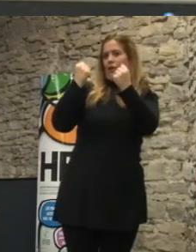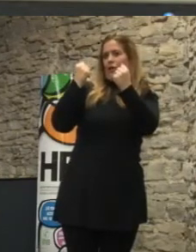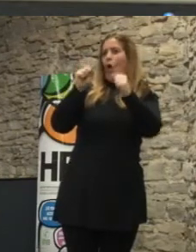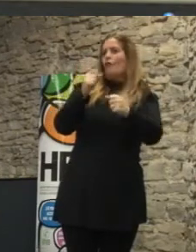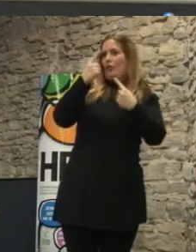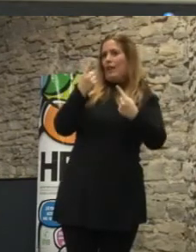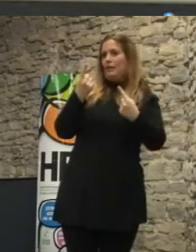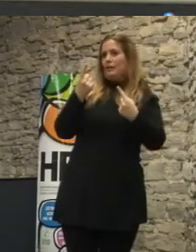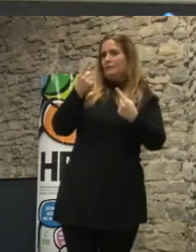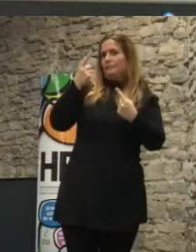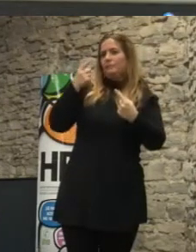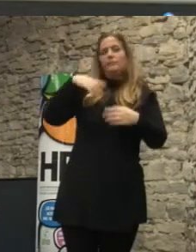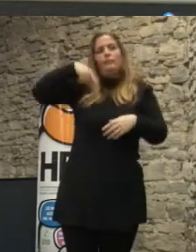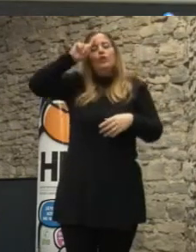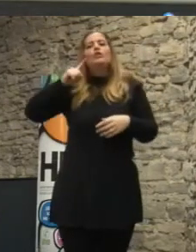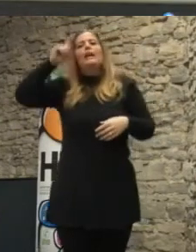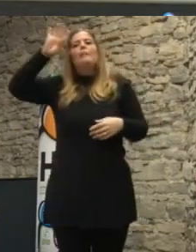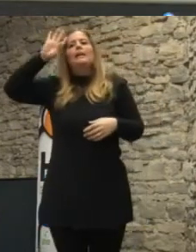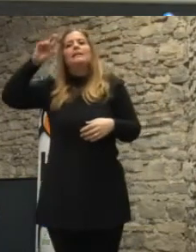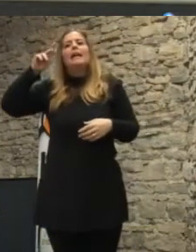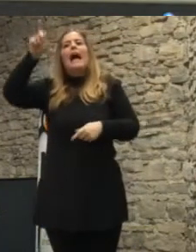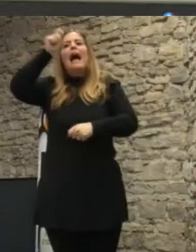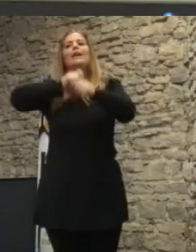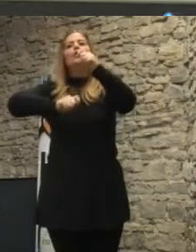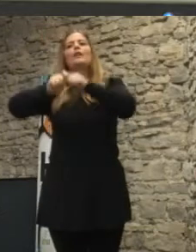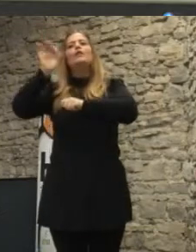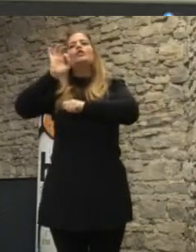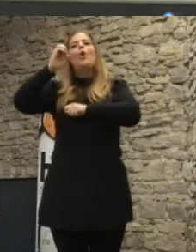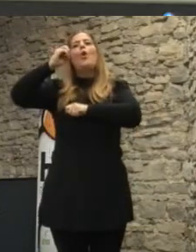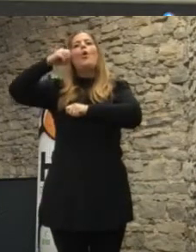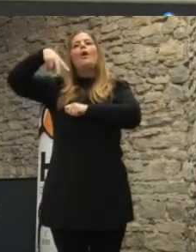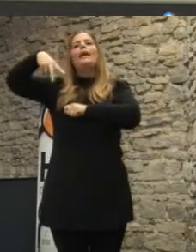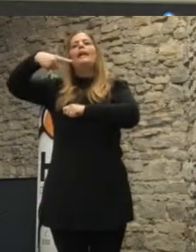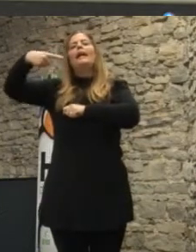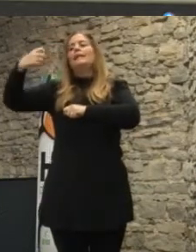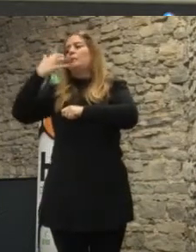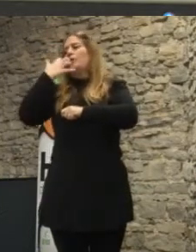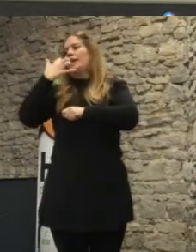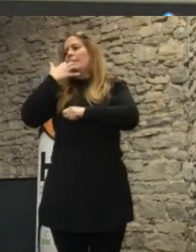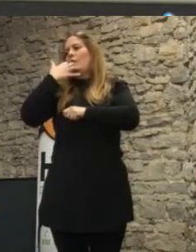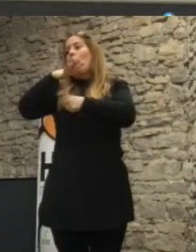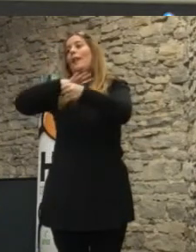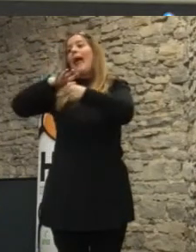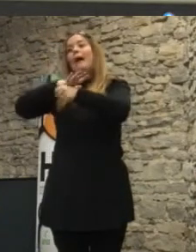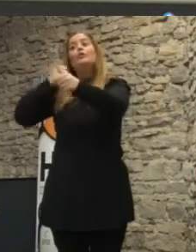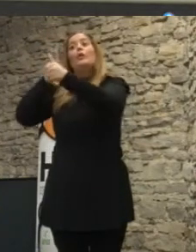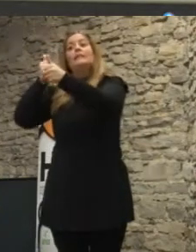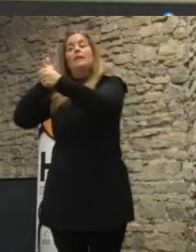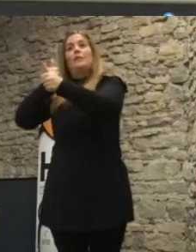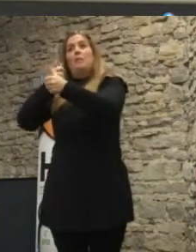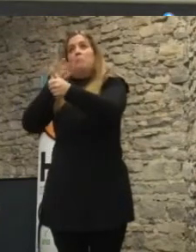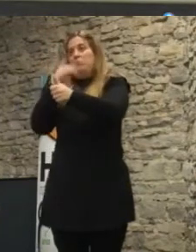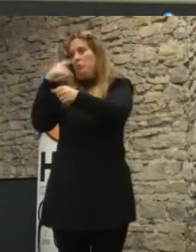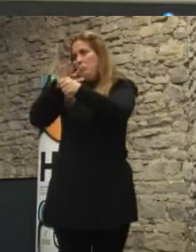Imagínate, hay asociaciones o ONGs, por ejemplo, del ámbito asistencial, por decir un